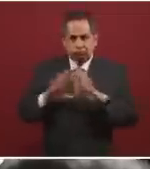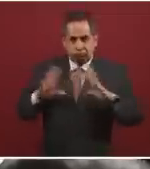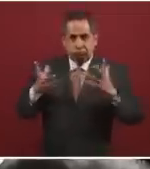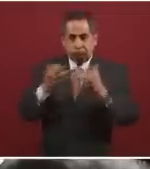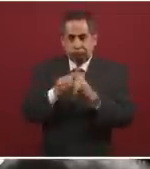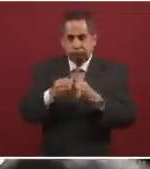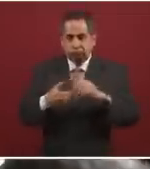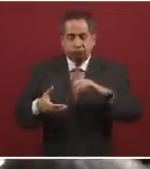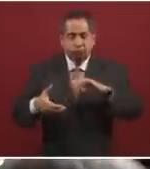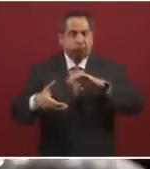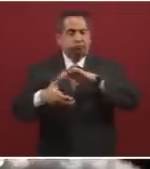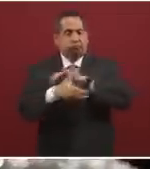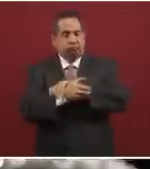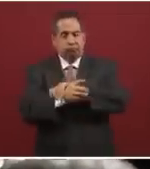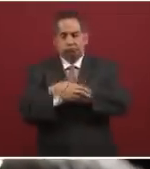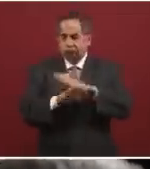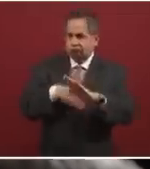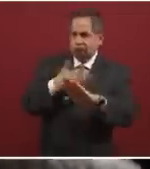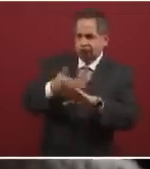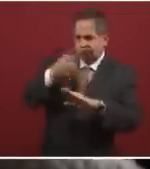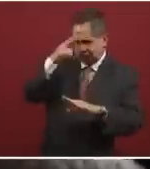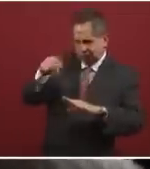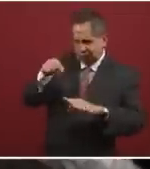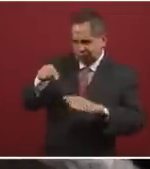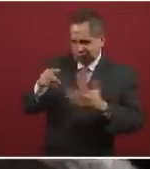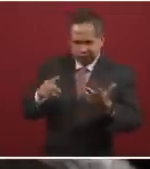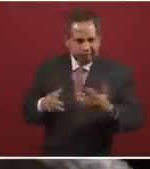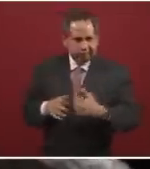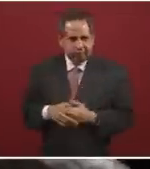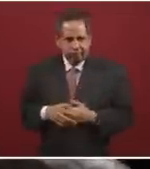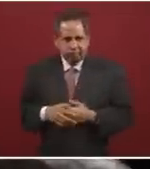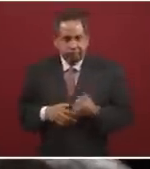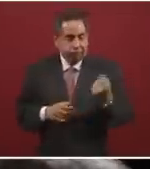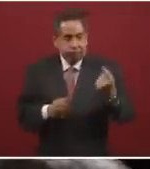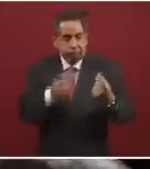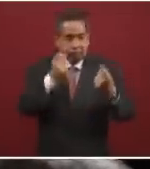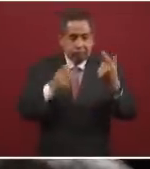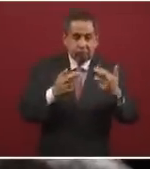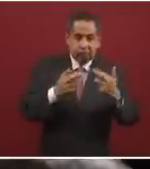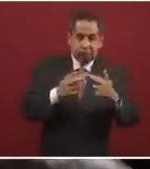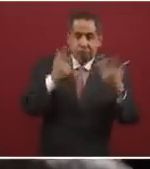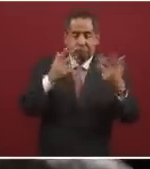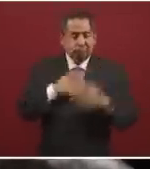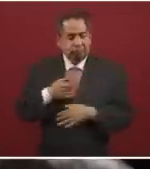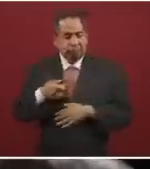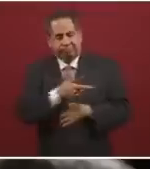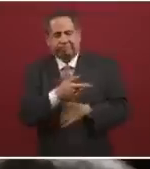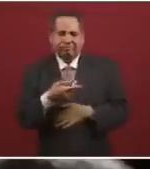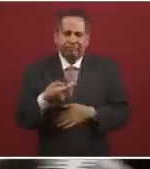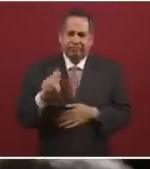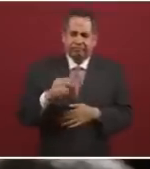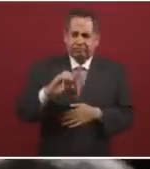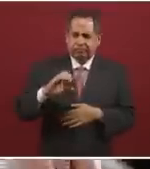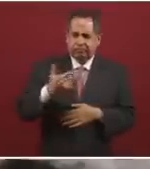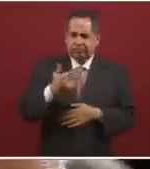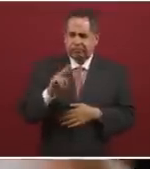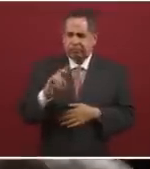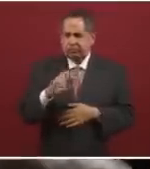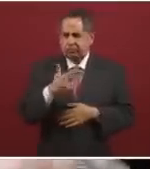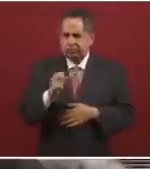en el Pacto contra México. Unos están rotos y se hacen llamar los chuchos. Otro de ellos ha